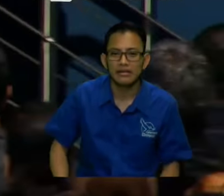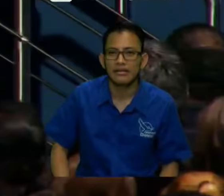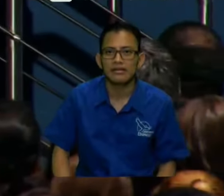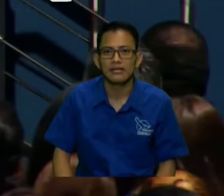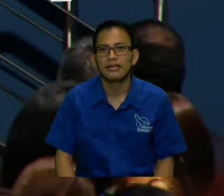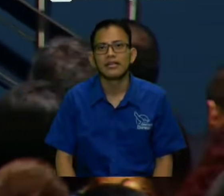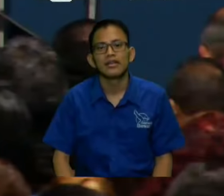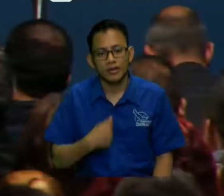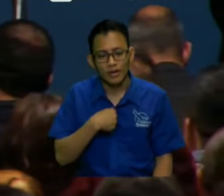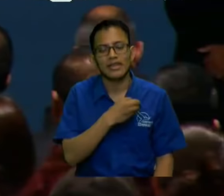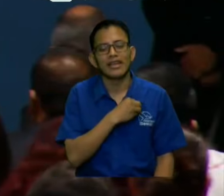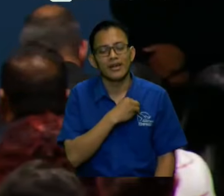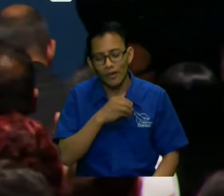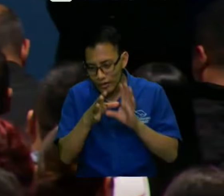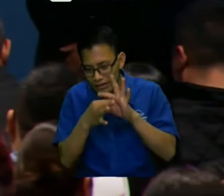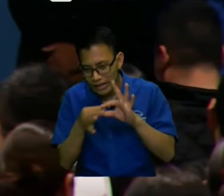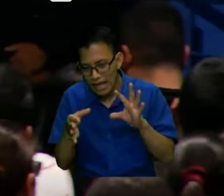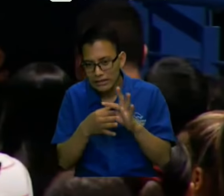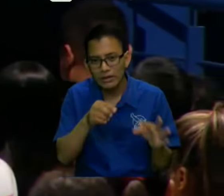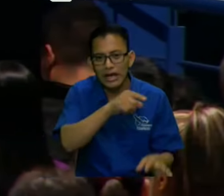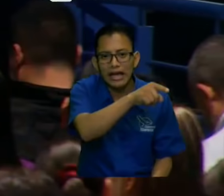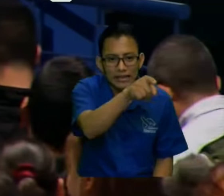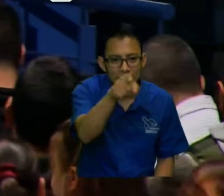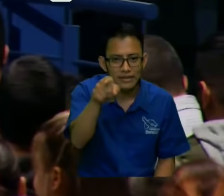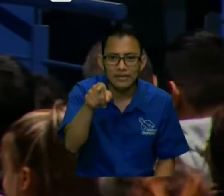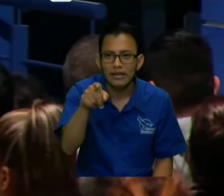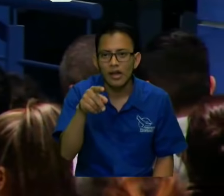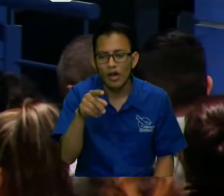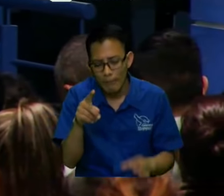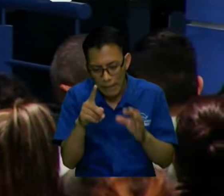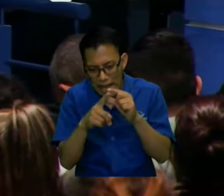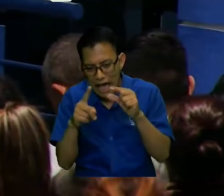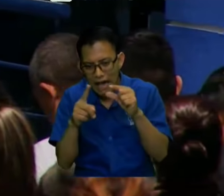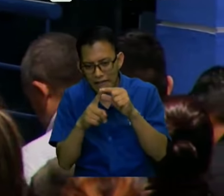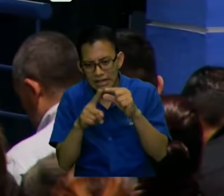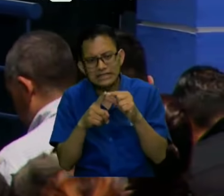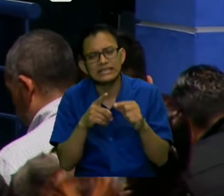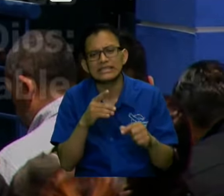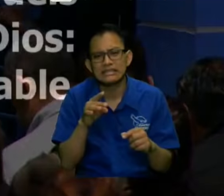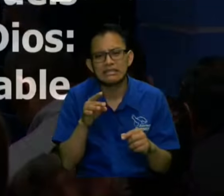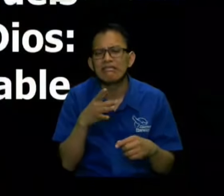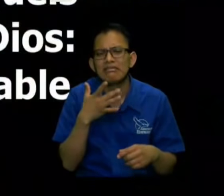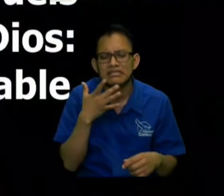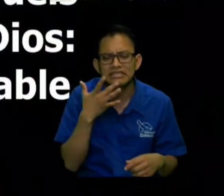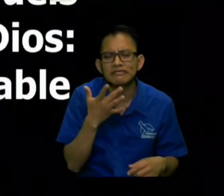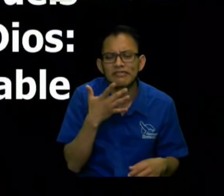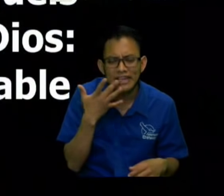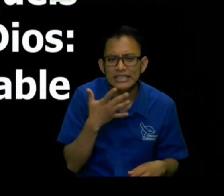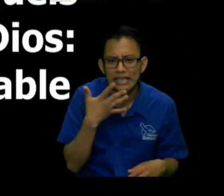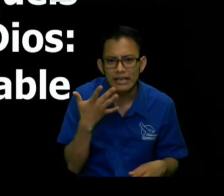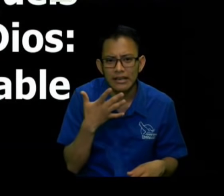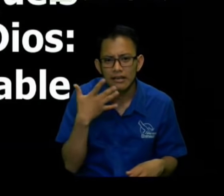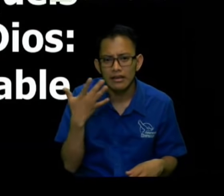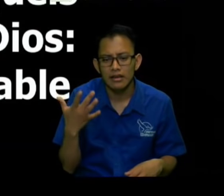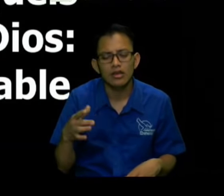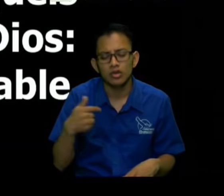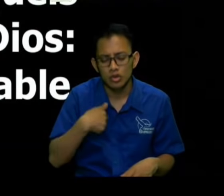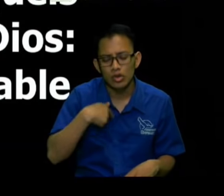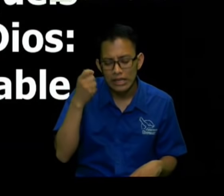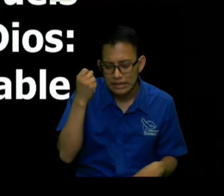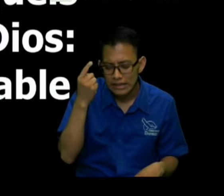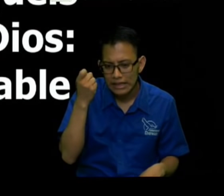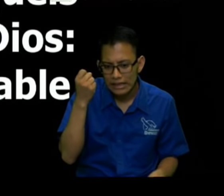Déjeme contárselo con mis palabras profanas en ese campo, ¿ah? Porque yo no sé de eso. Pero eso fue lo que yo entendí